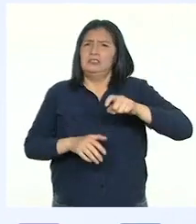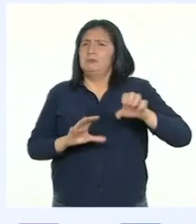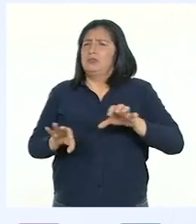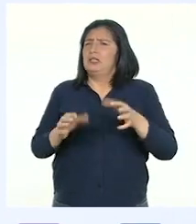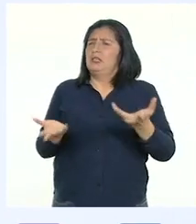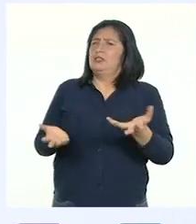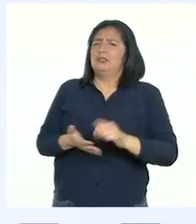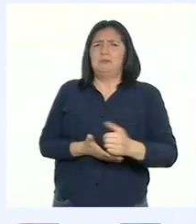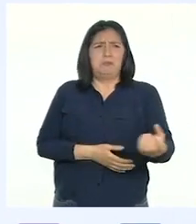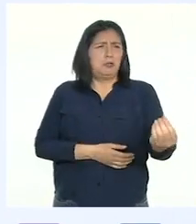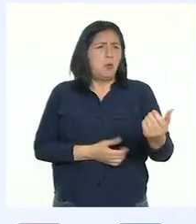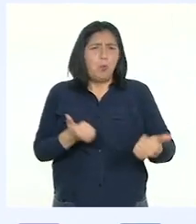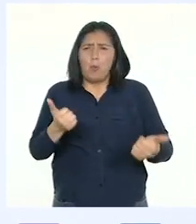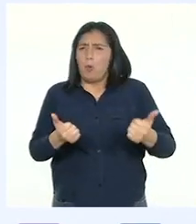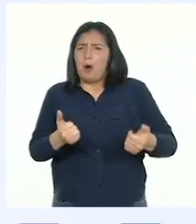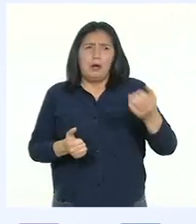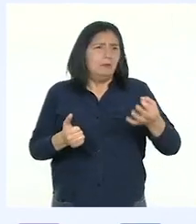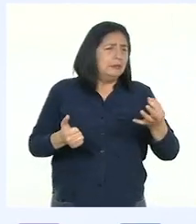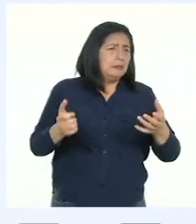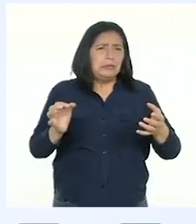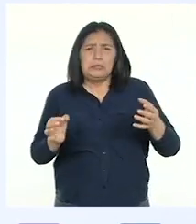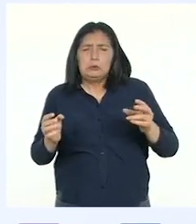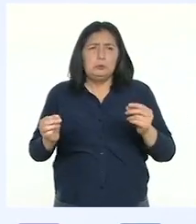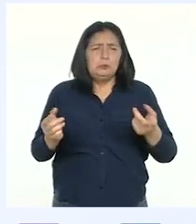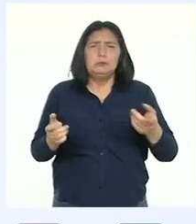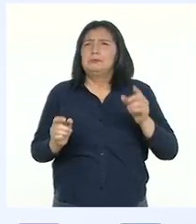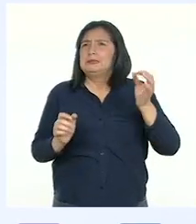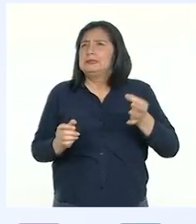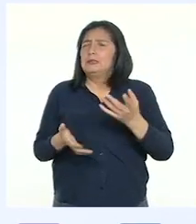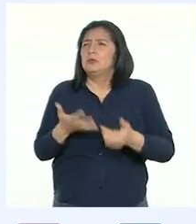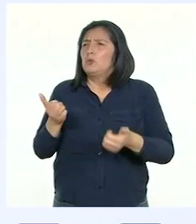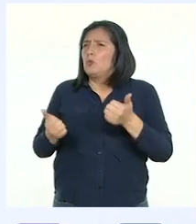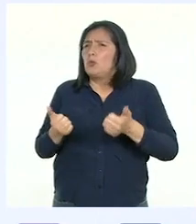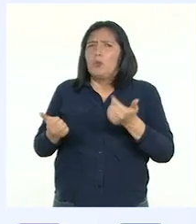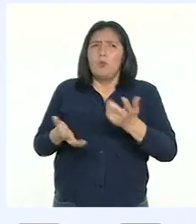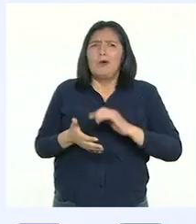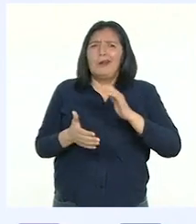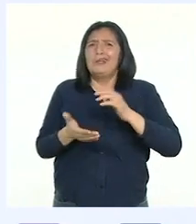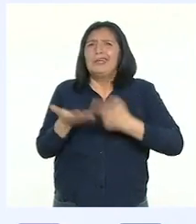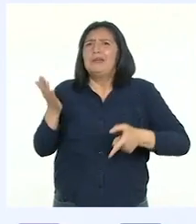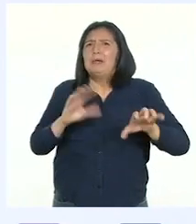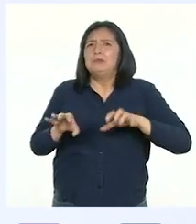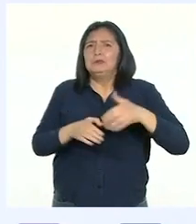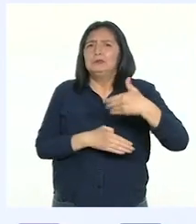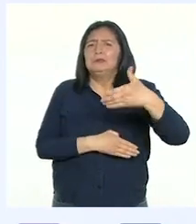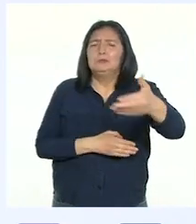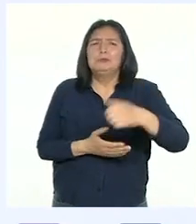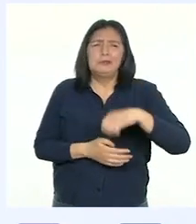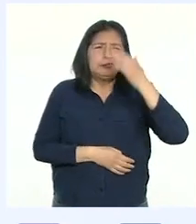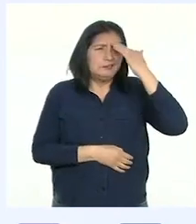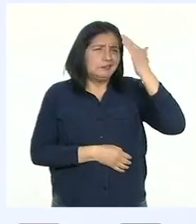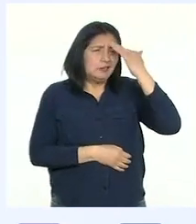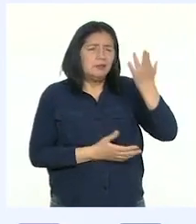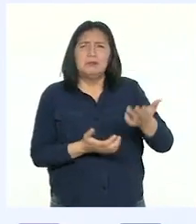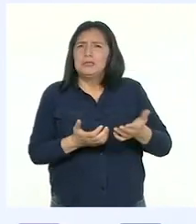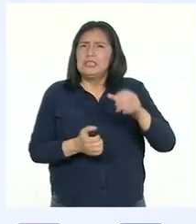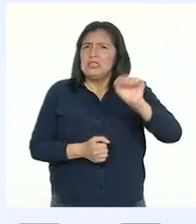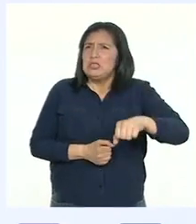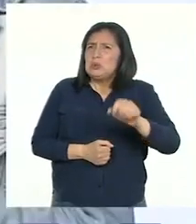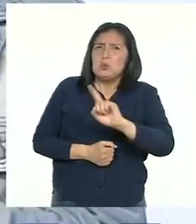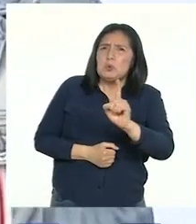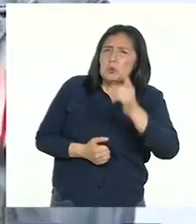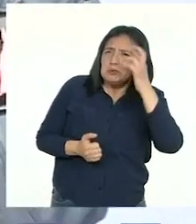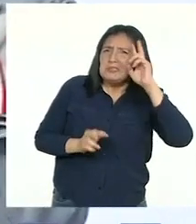hacer para saber si son ciertas sus respuestas? Es decir, ¿cuál sería el siguiente paso para confirmar que tienen o no